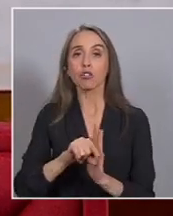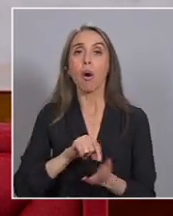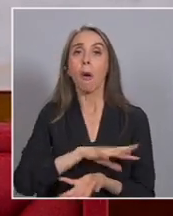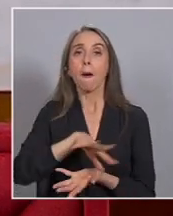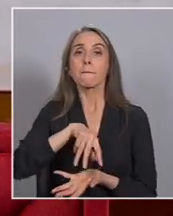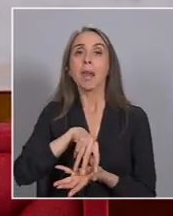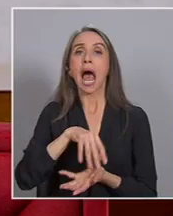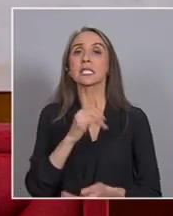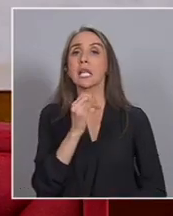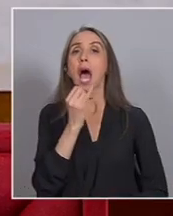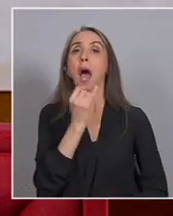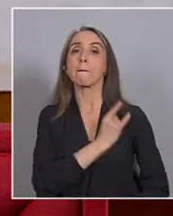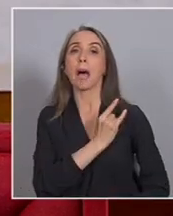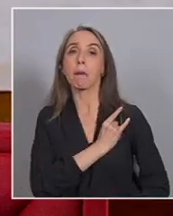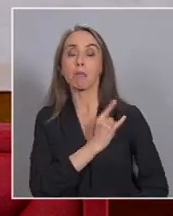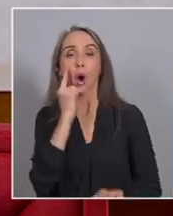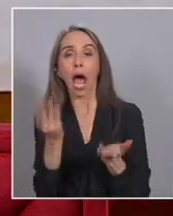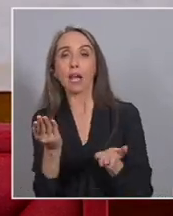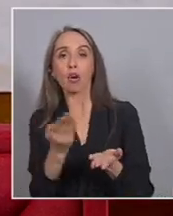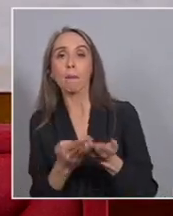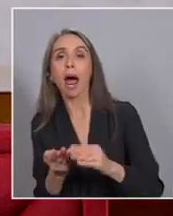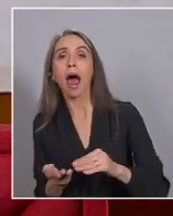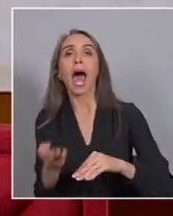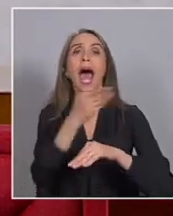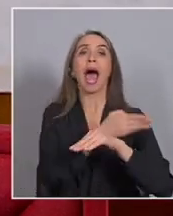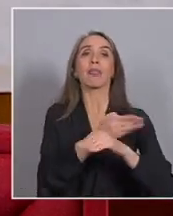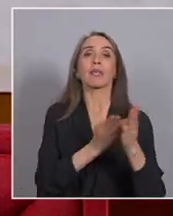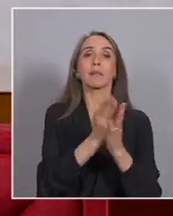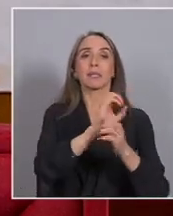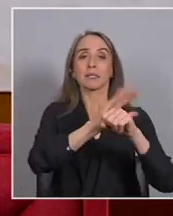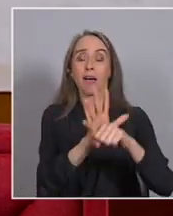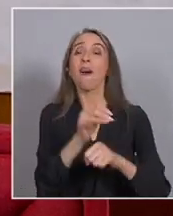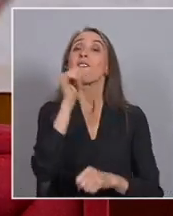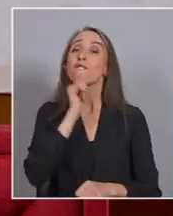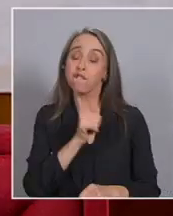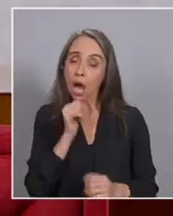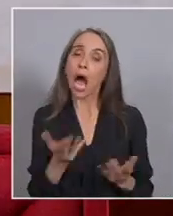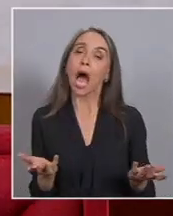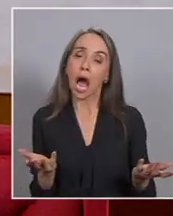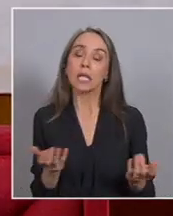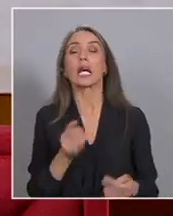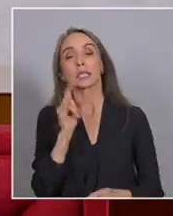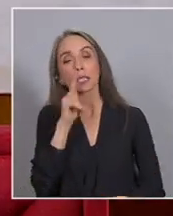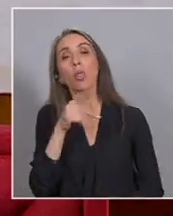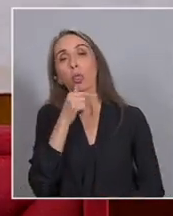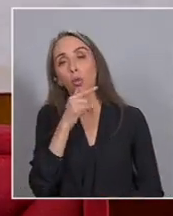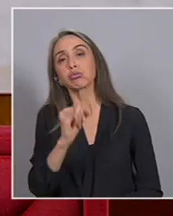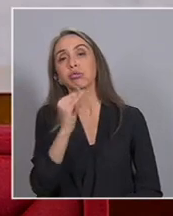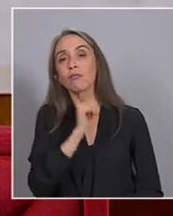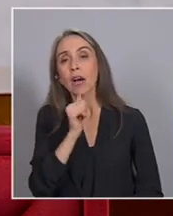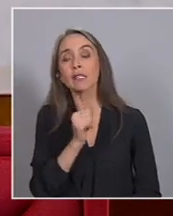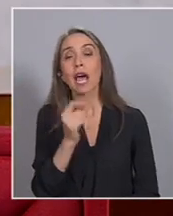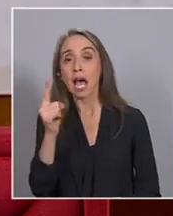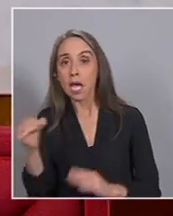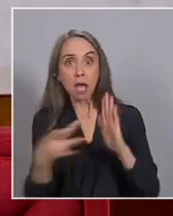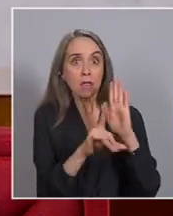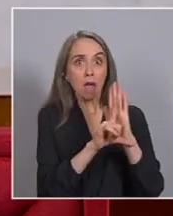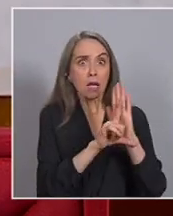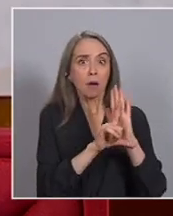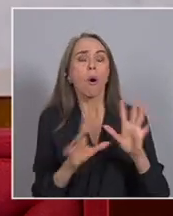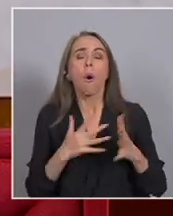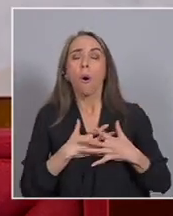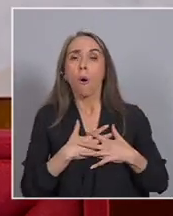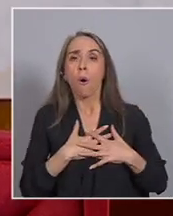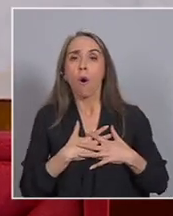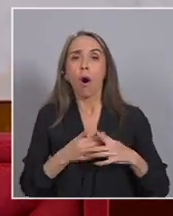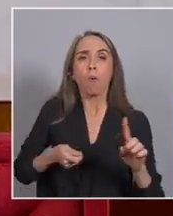Maipú respecto al periodo prepandemia. Nos falta, sin lugar a dudas, que nos falta. Cada delito nos conmueve.